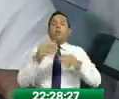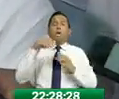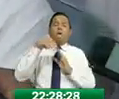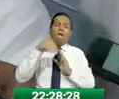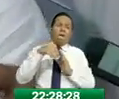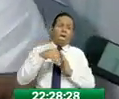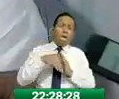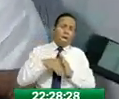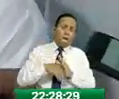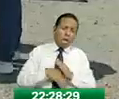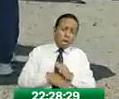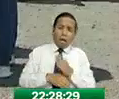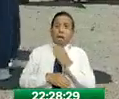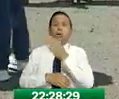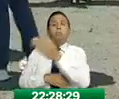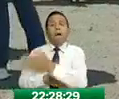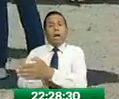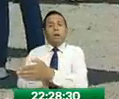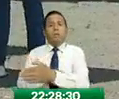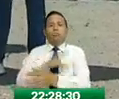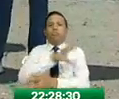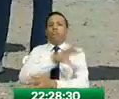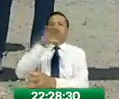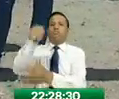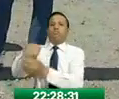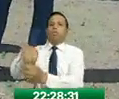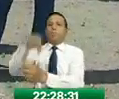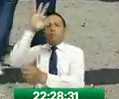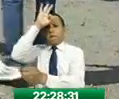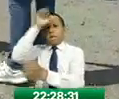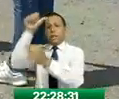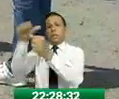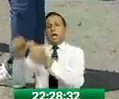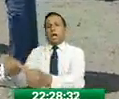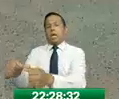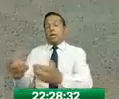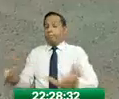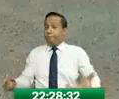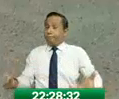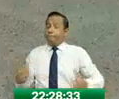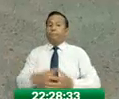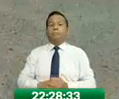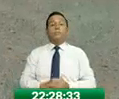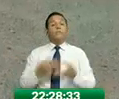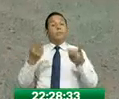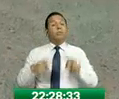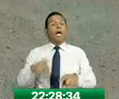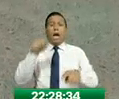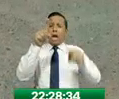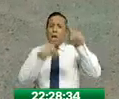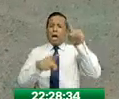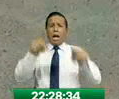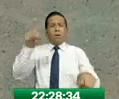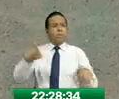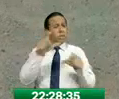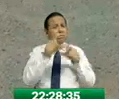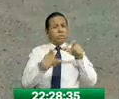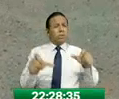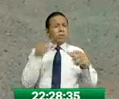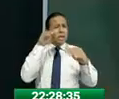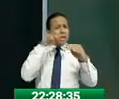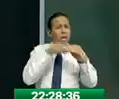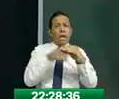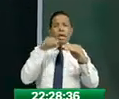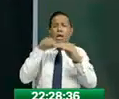Guayaquil, llegan a UCI. También se instalaron en otros espacios donde la ciudadanía no cuenta con posibilidades de acudir de